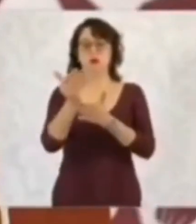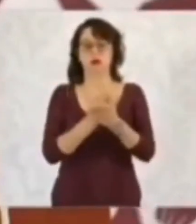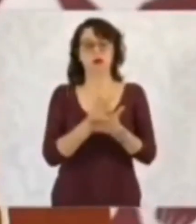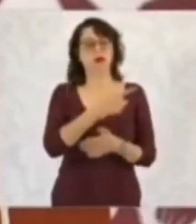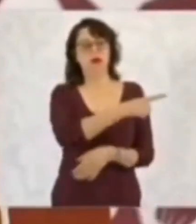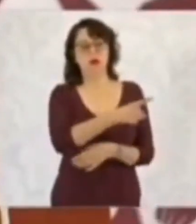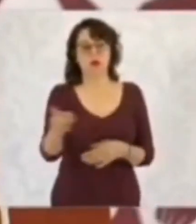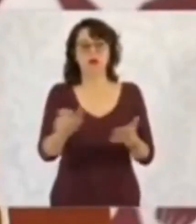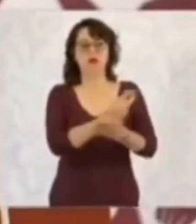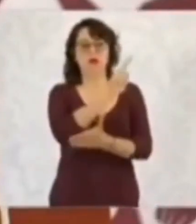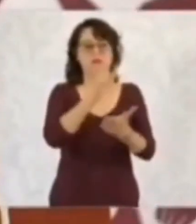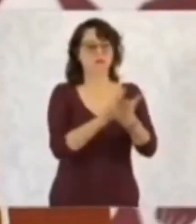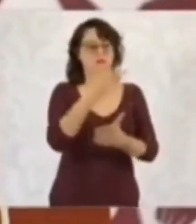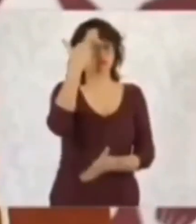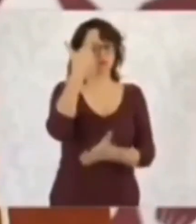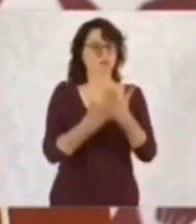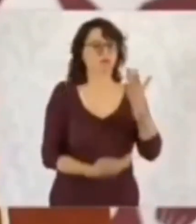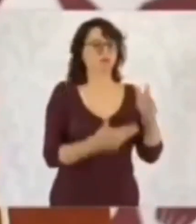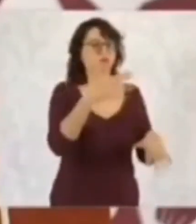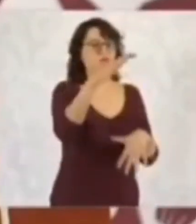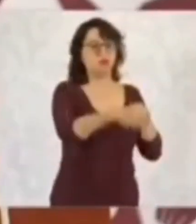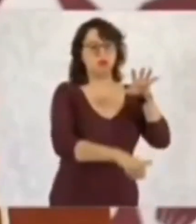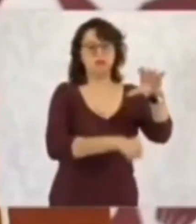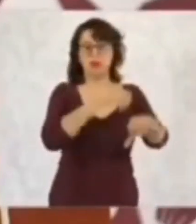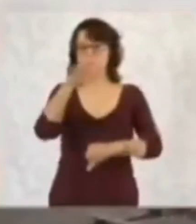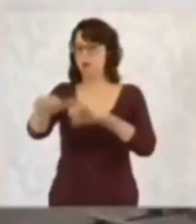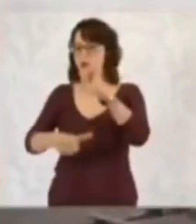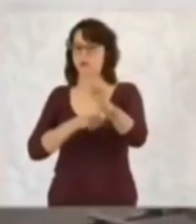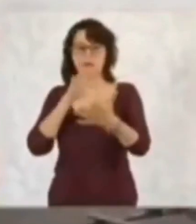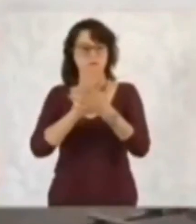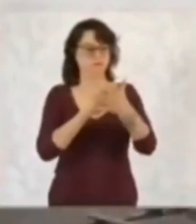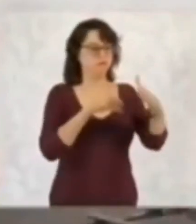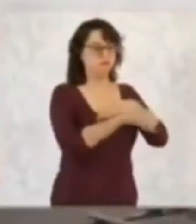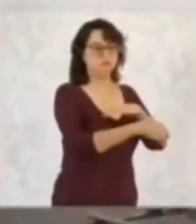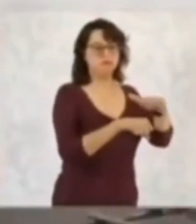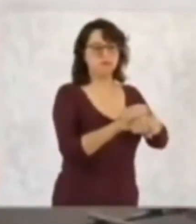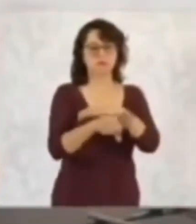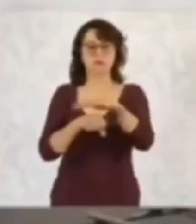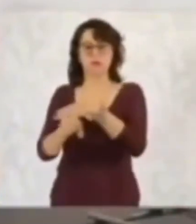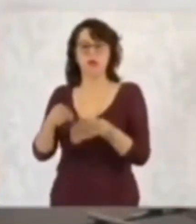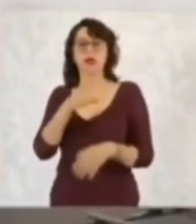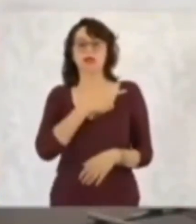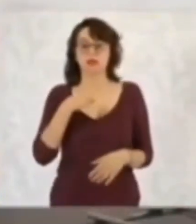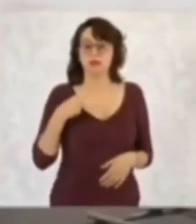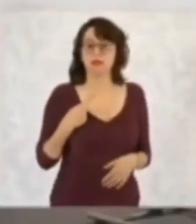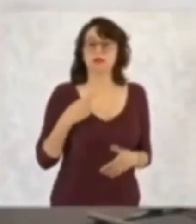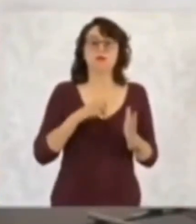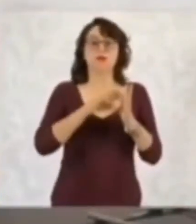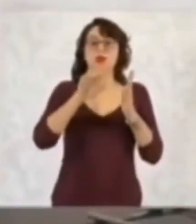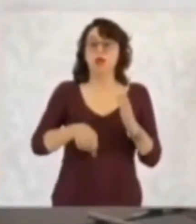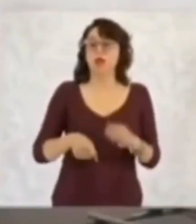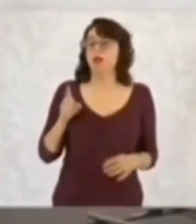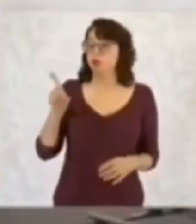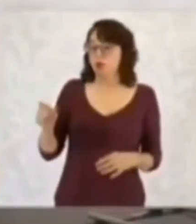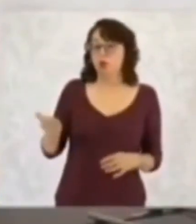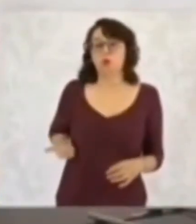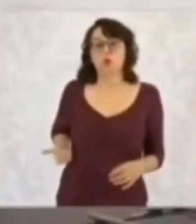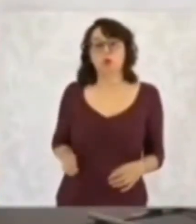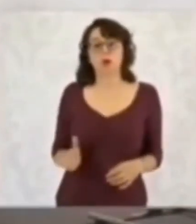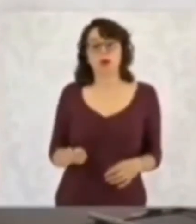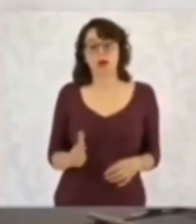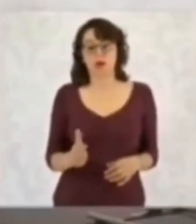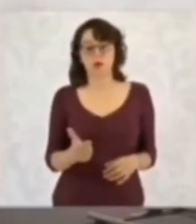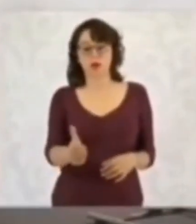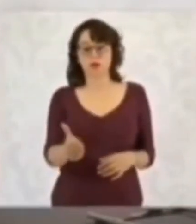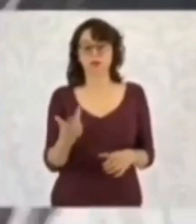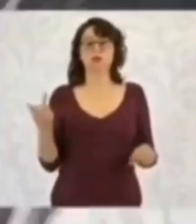detener a quienes cometen los delitos, y el ejemplo de Guanajuato es una muestra de ello. En Guanajuato, como ya lo mencionó la maestra